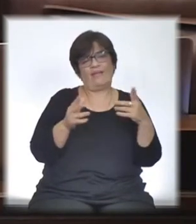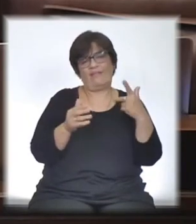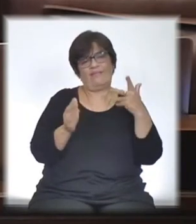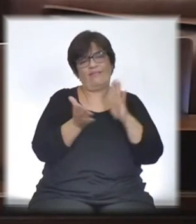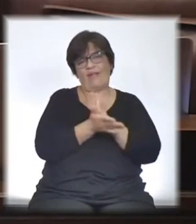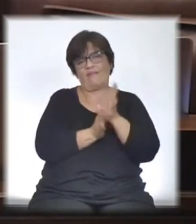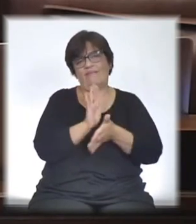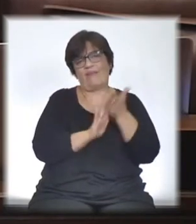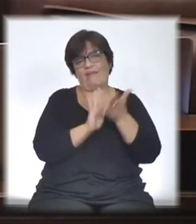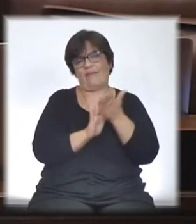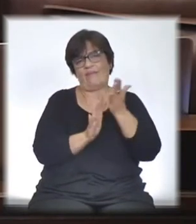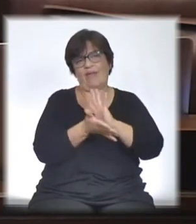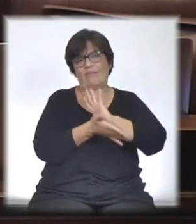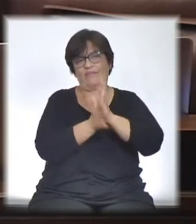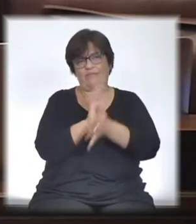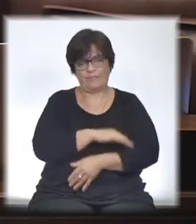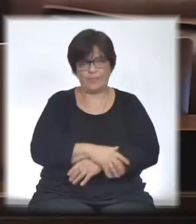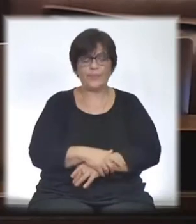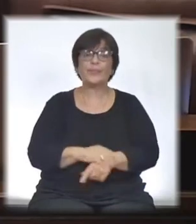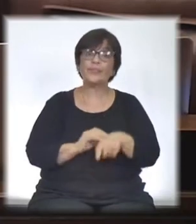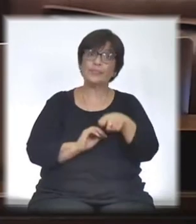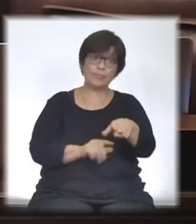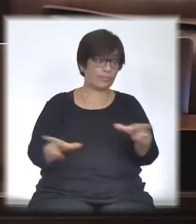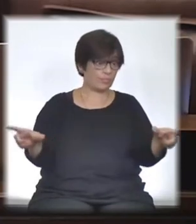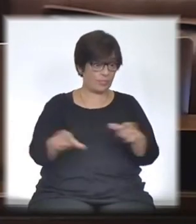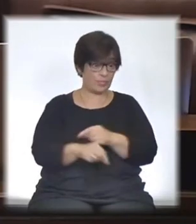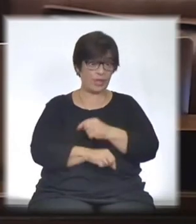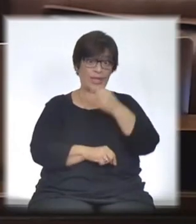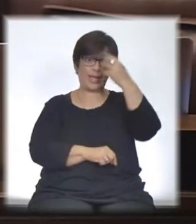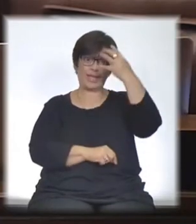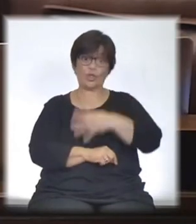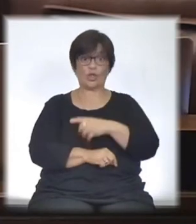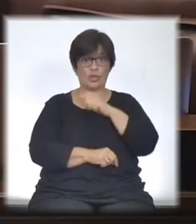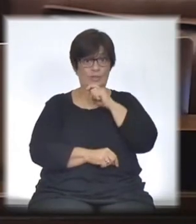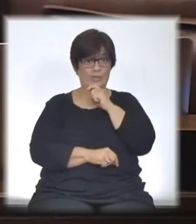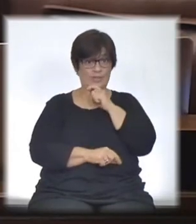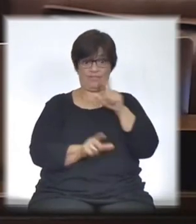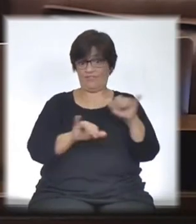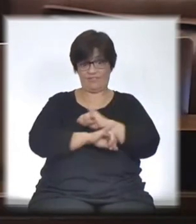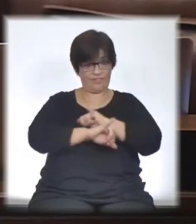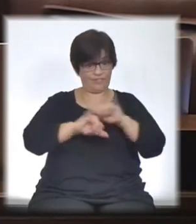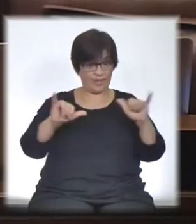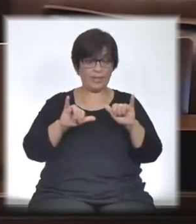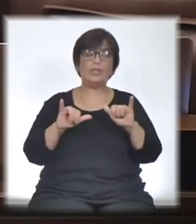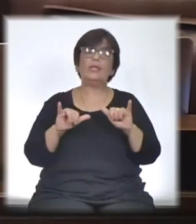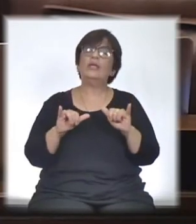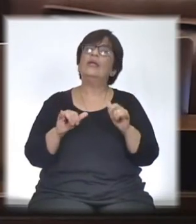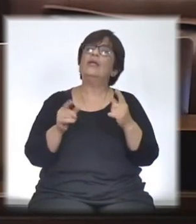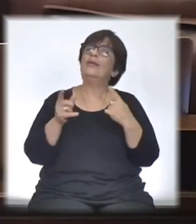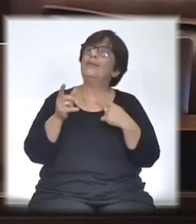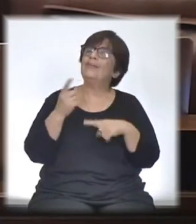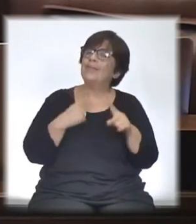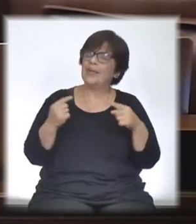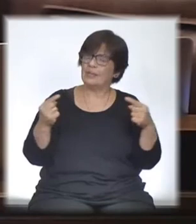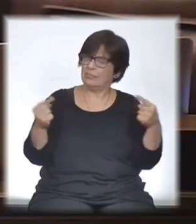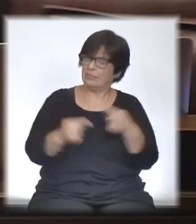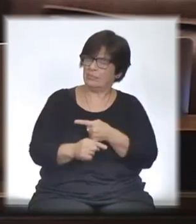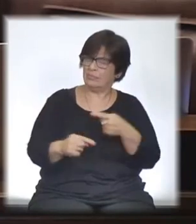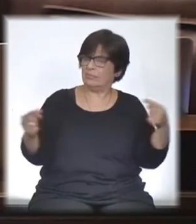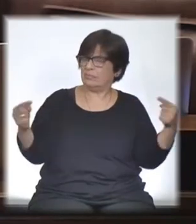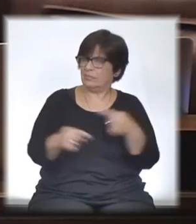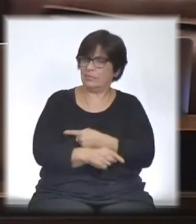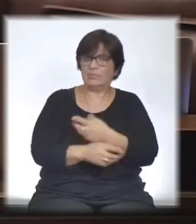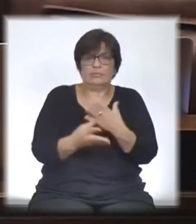contados. Este proceso culminó el 14 de marzo y no estuvo exento de contradicciones acerca